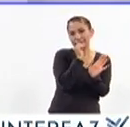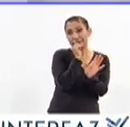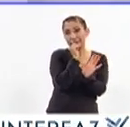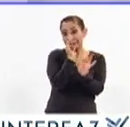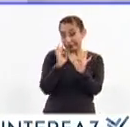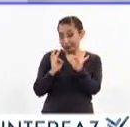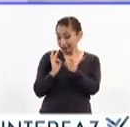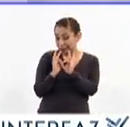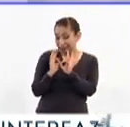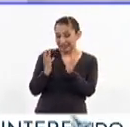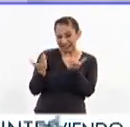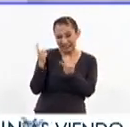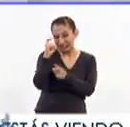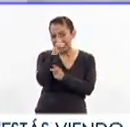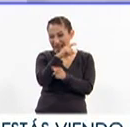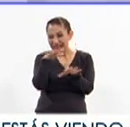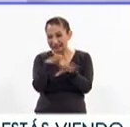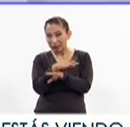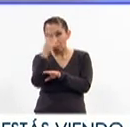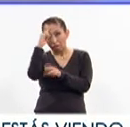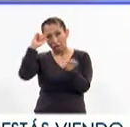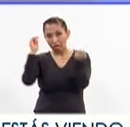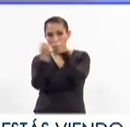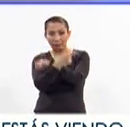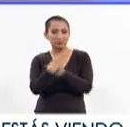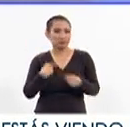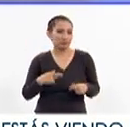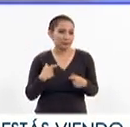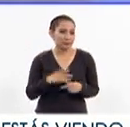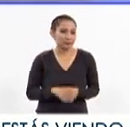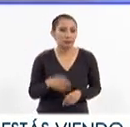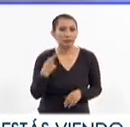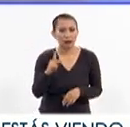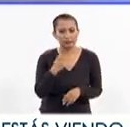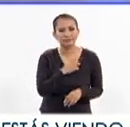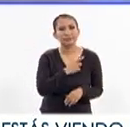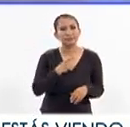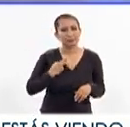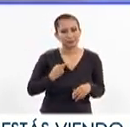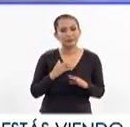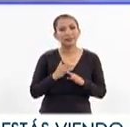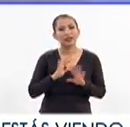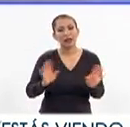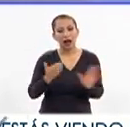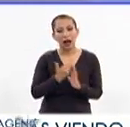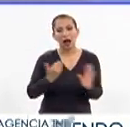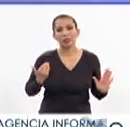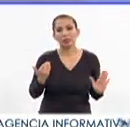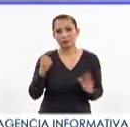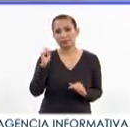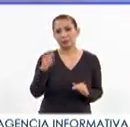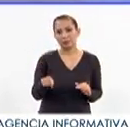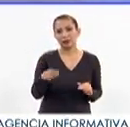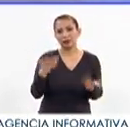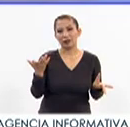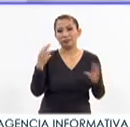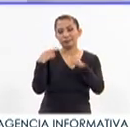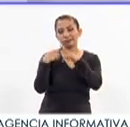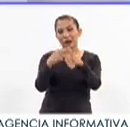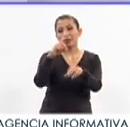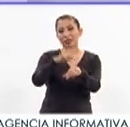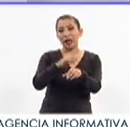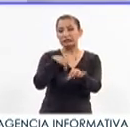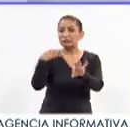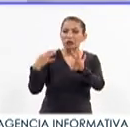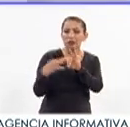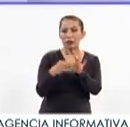Porque pues es difícil cambiar la mentalidad de la gente. Claro. Pero tenemos que empezar primero por precisamente lo que se conmemora este día,